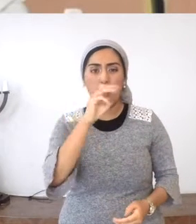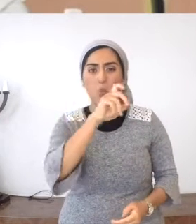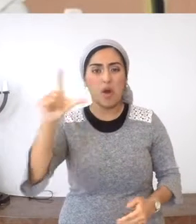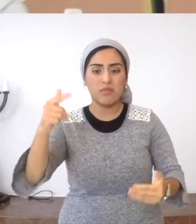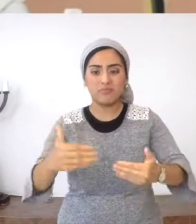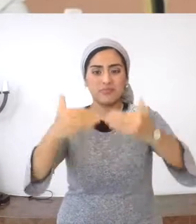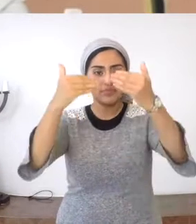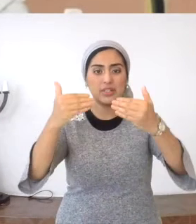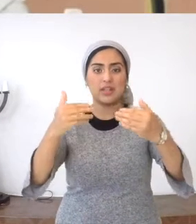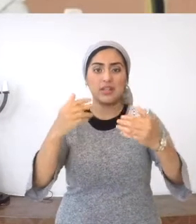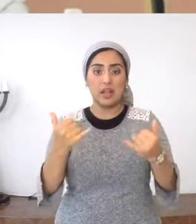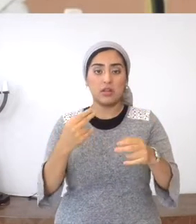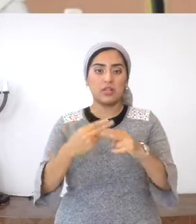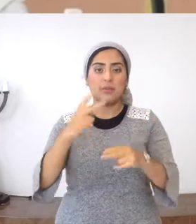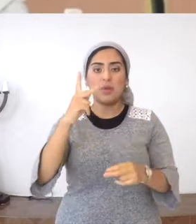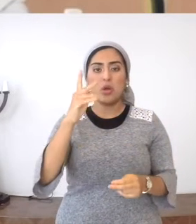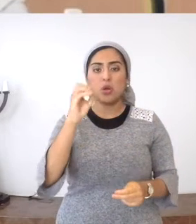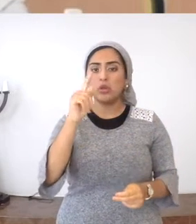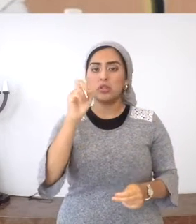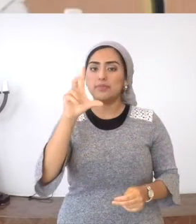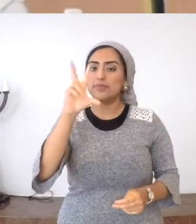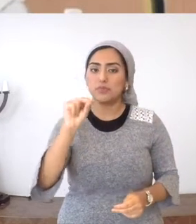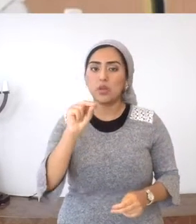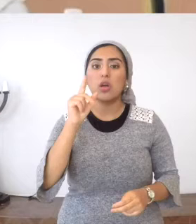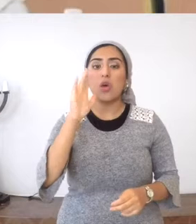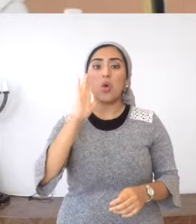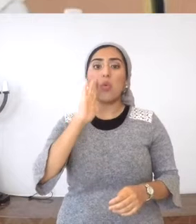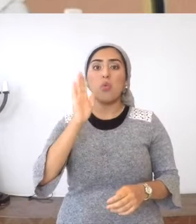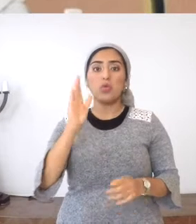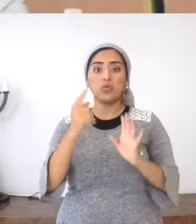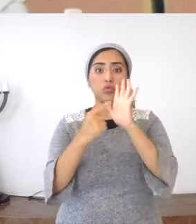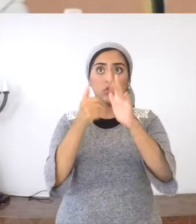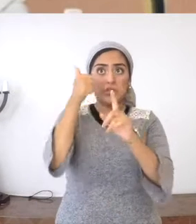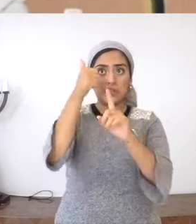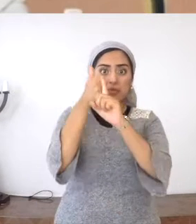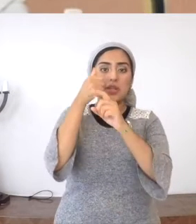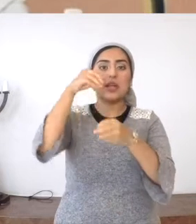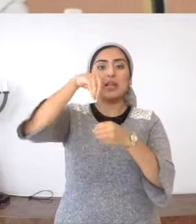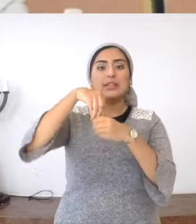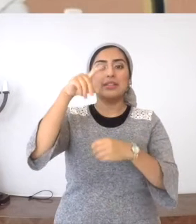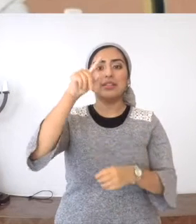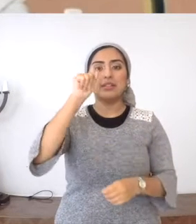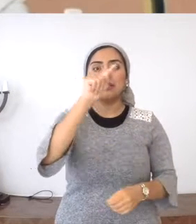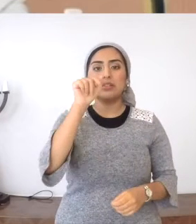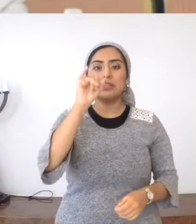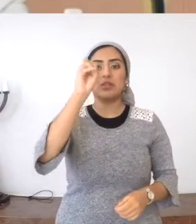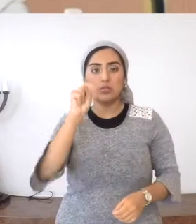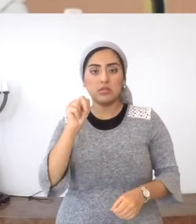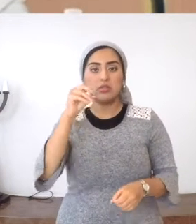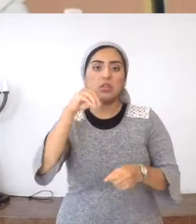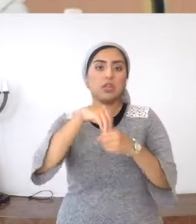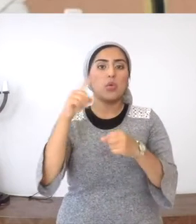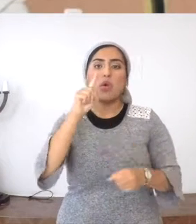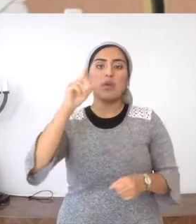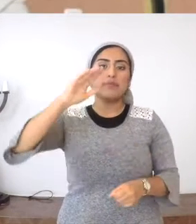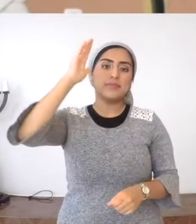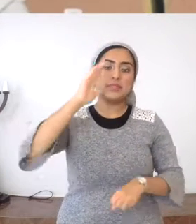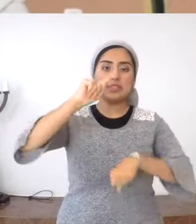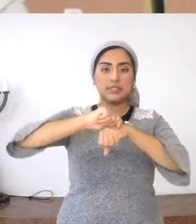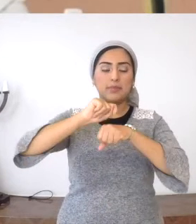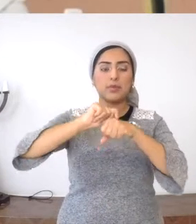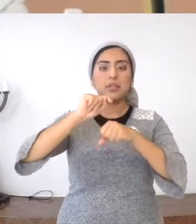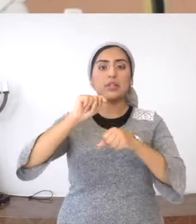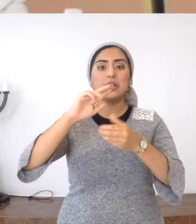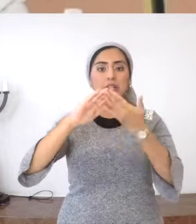muralla romana Que es el Cotel Sino Él se va a ser presente En Zion Donde estuvo El